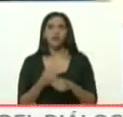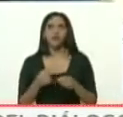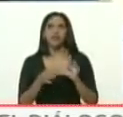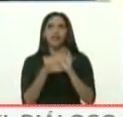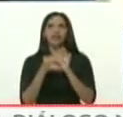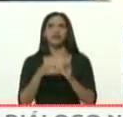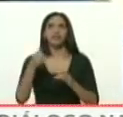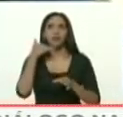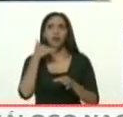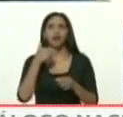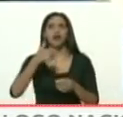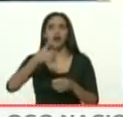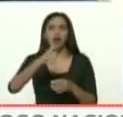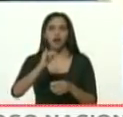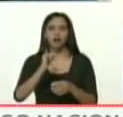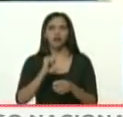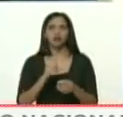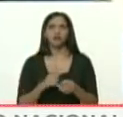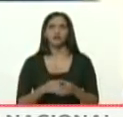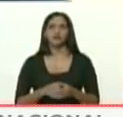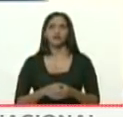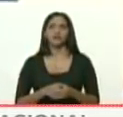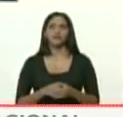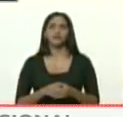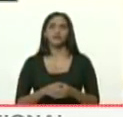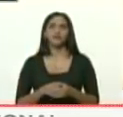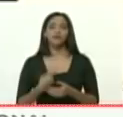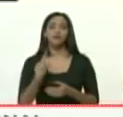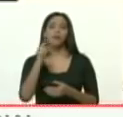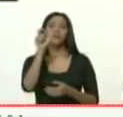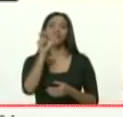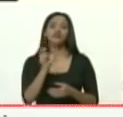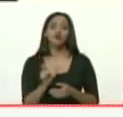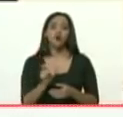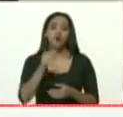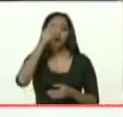llamada aparece una persona